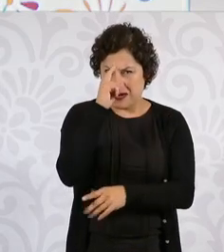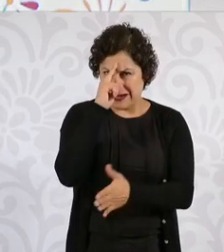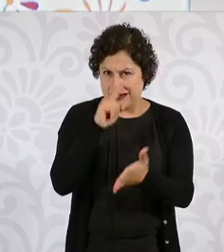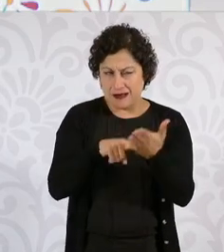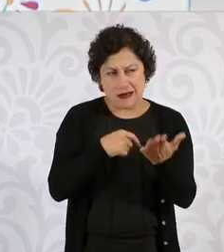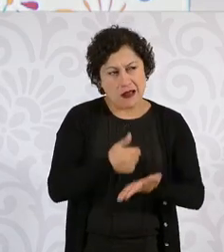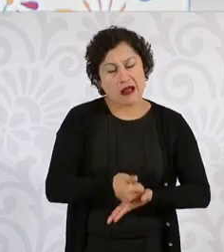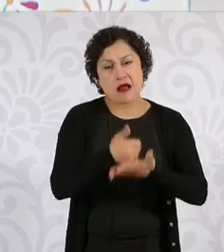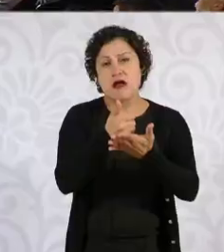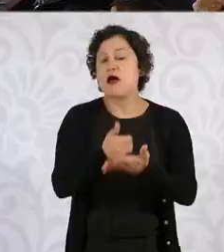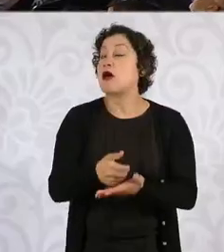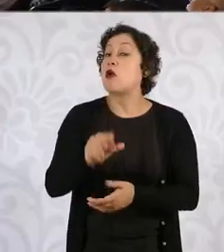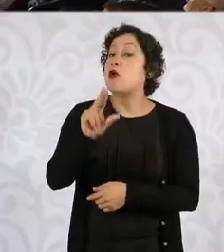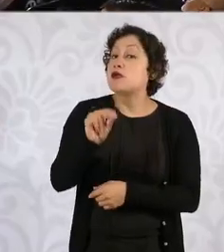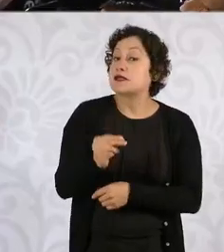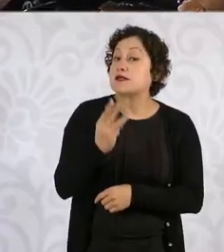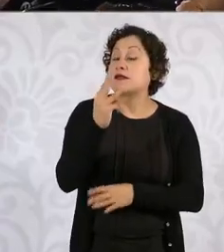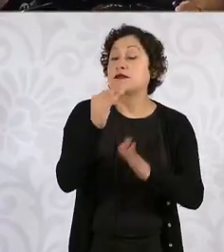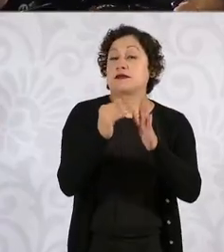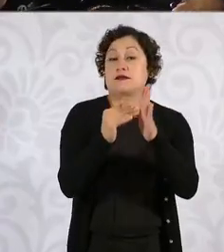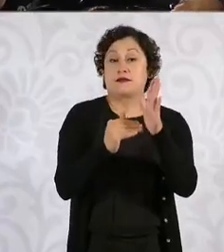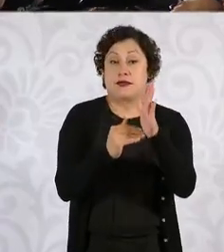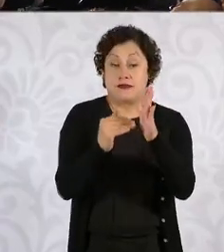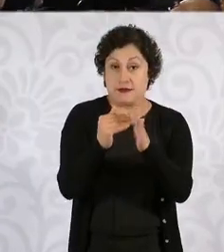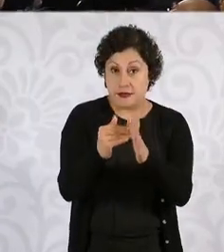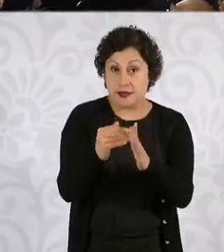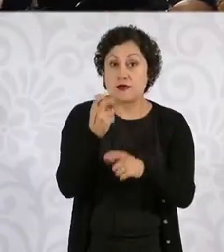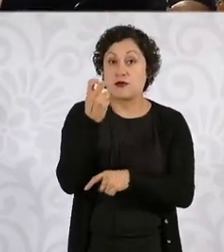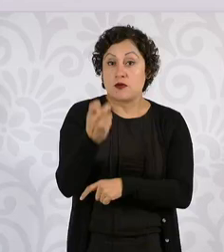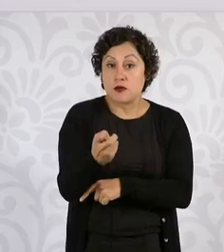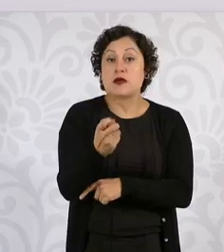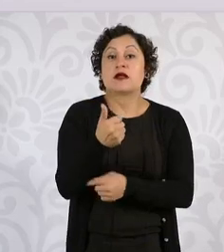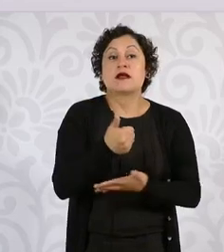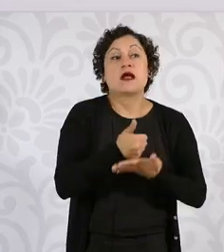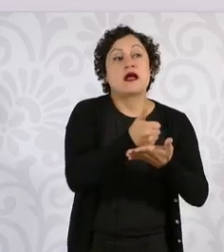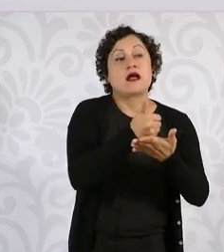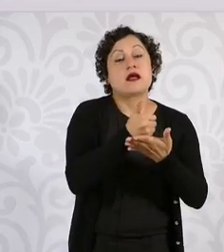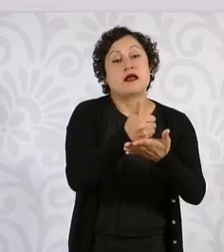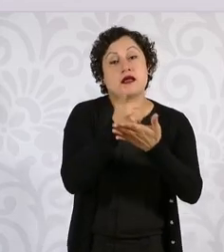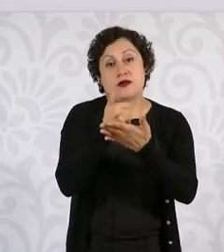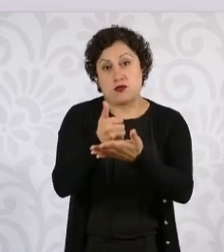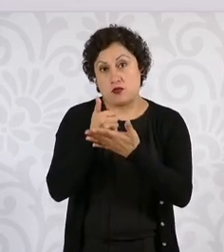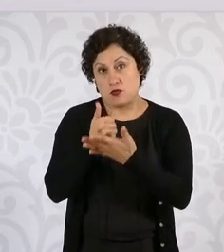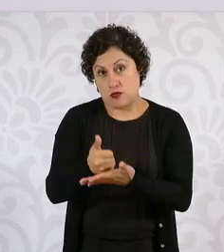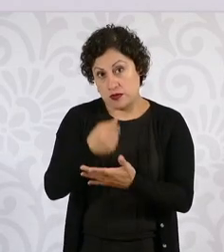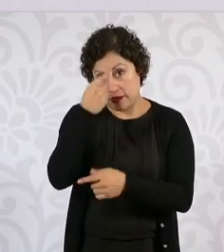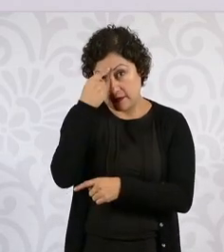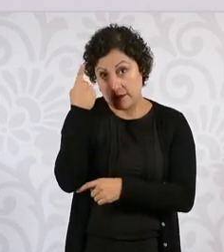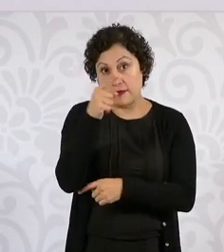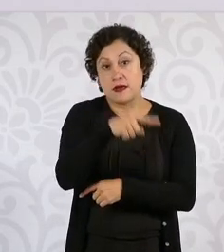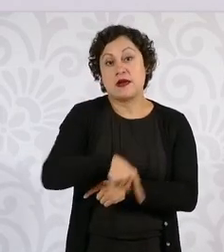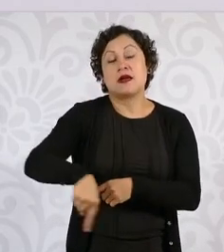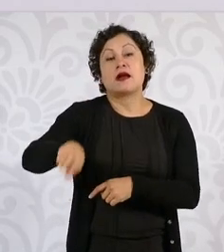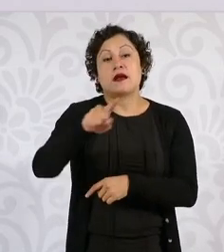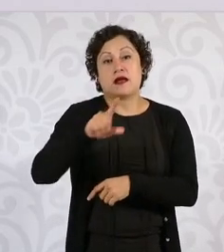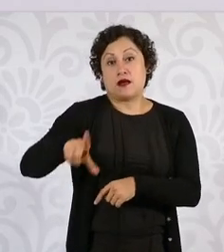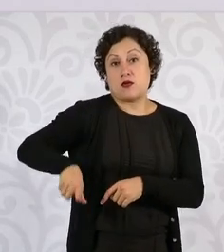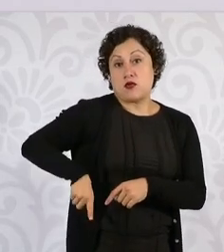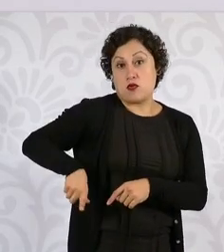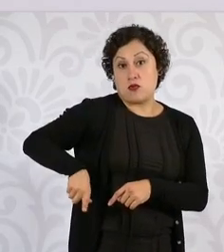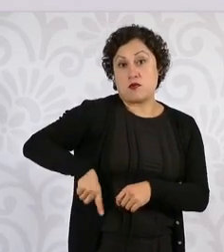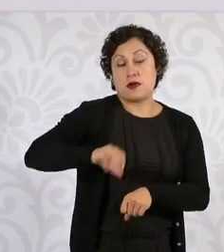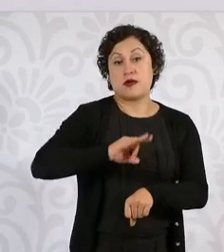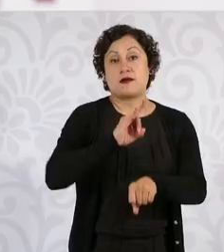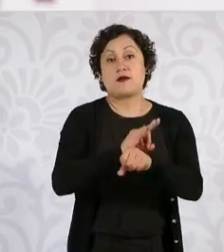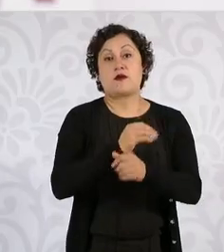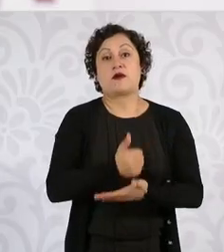83. 83 mil millones de pesos representan los subsidios de la tarifa eléctrica. que da el gobierno a Comisión Federal